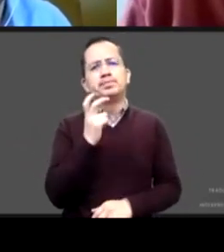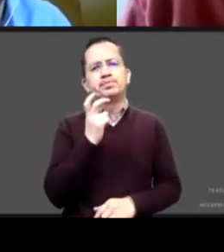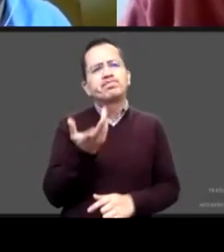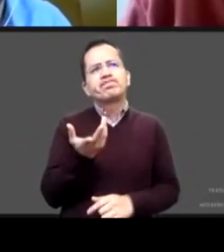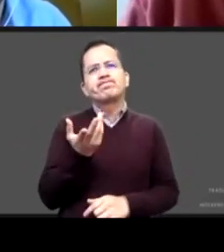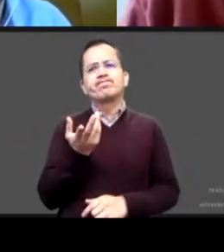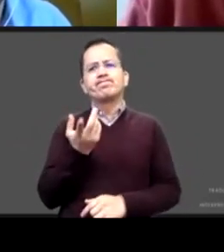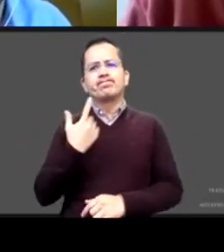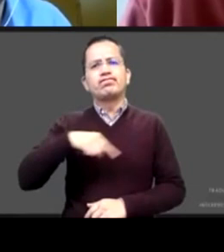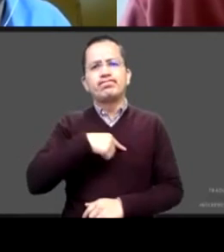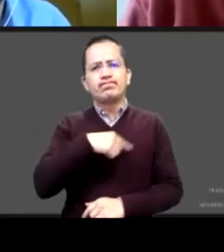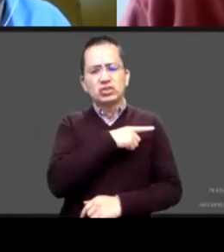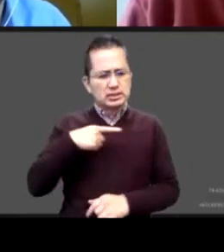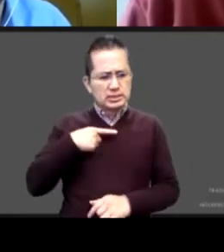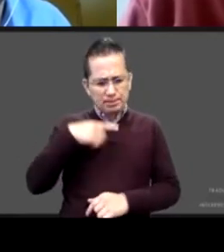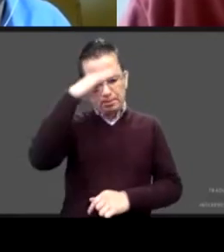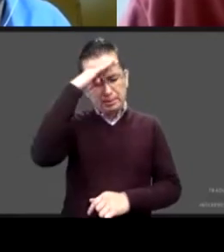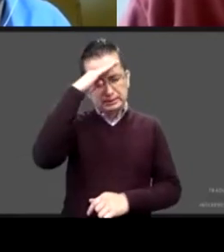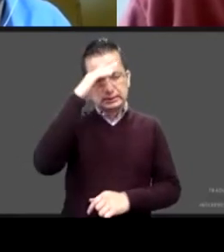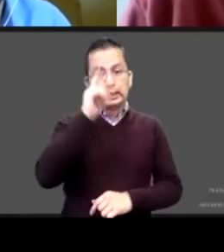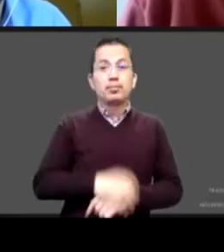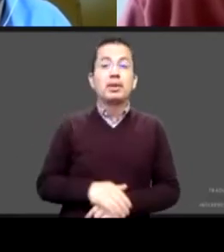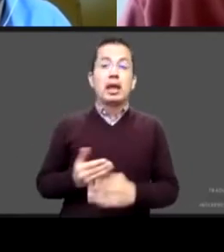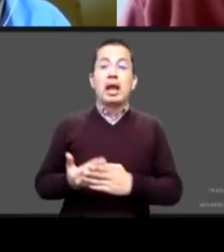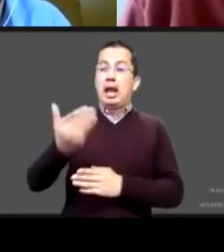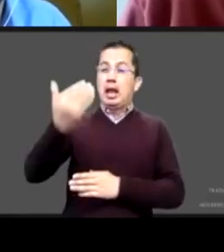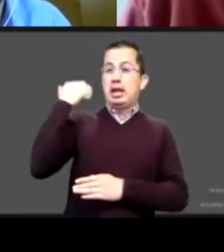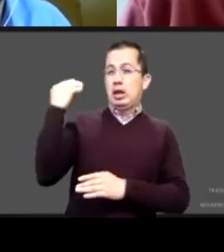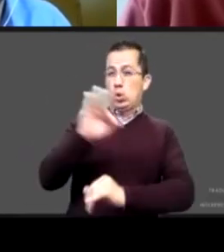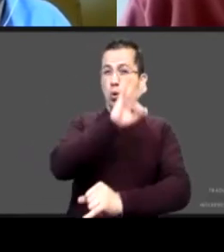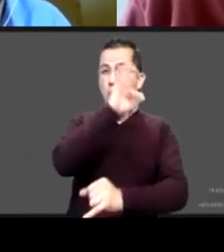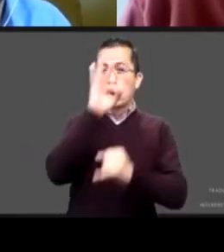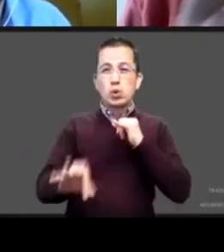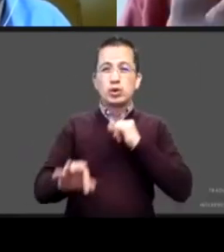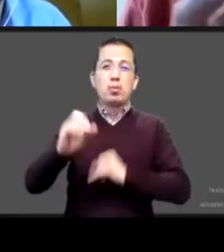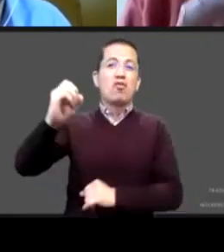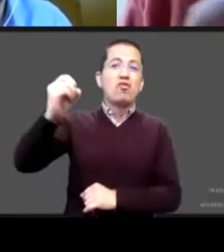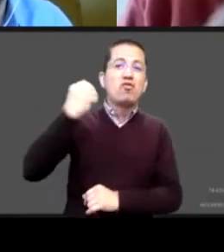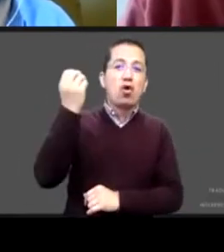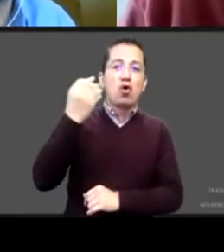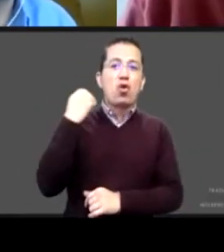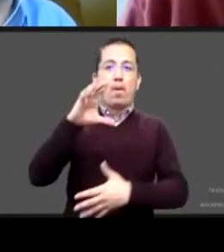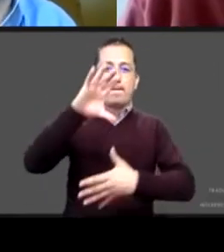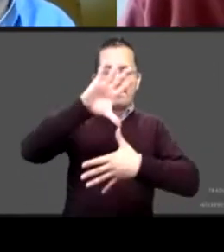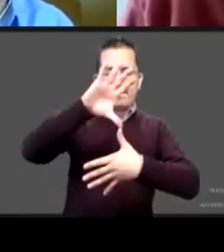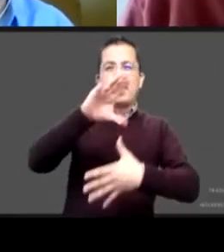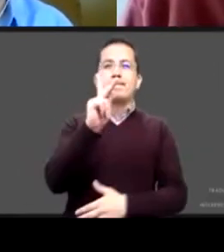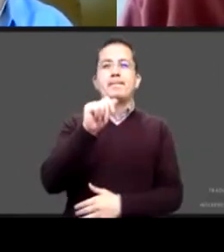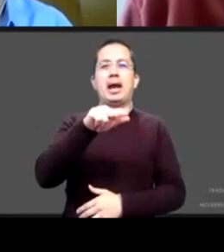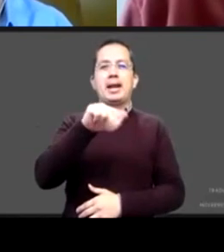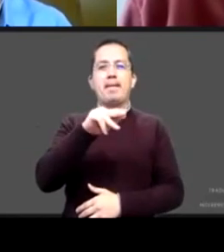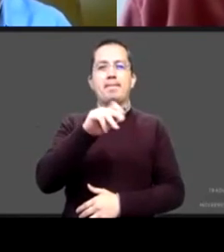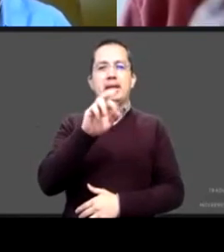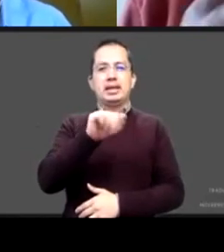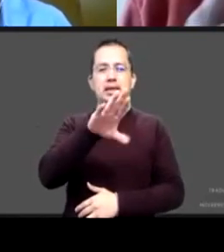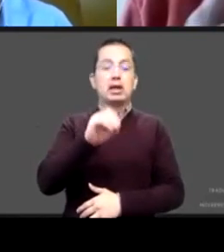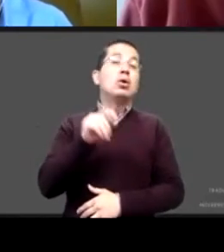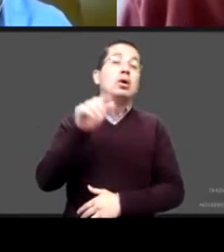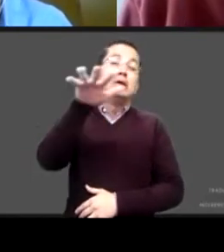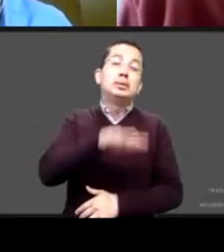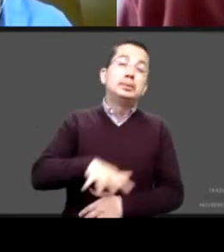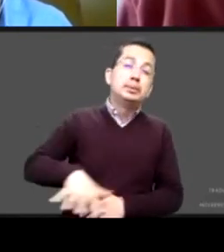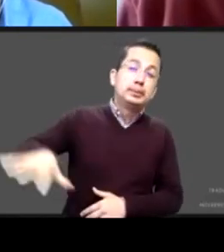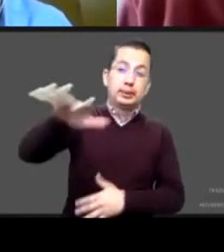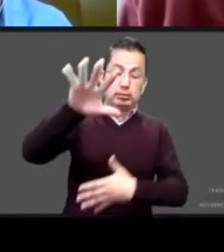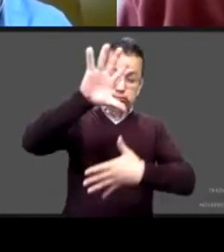niñas y adolescentes en el último foro panamericano, donde más de 80 niños, niñas y adolescentes de la región nos